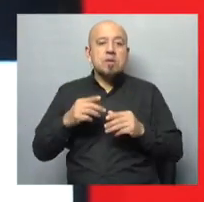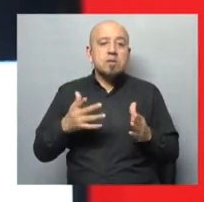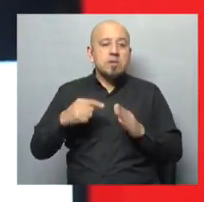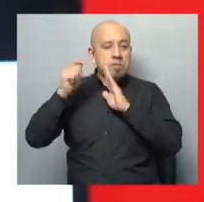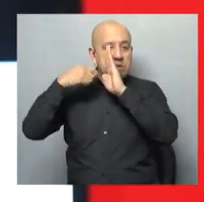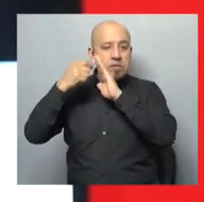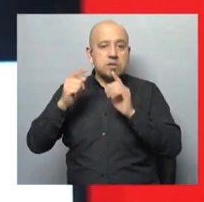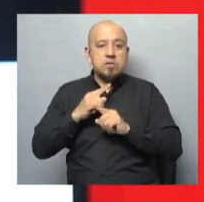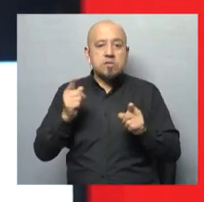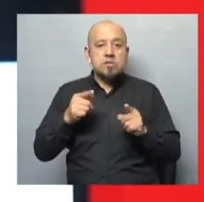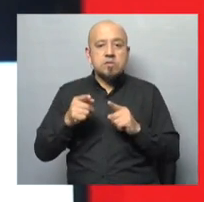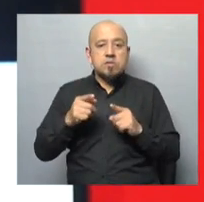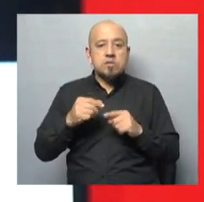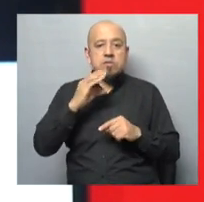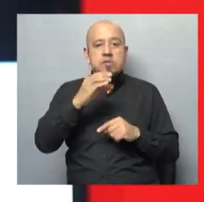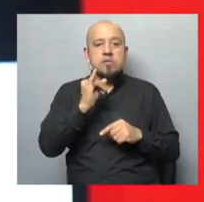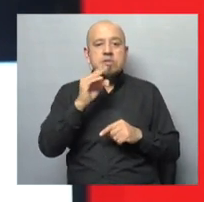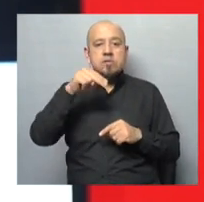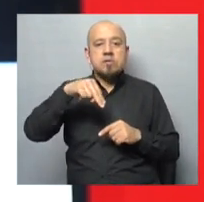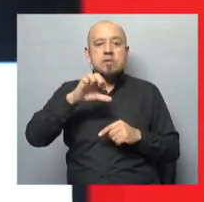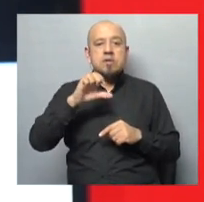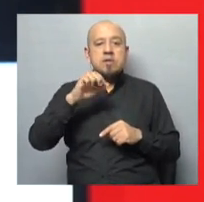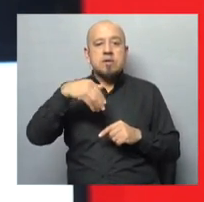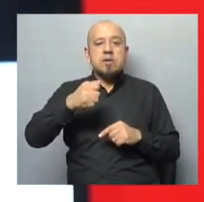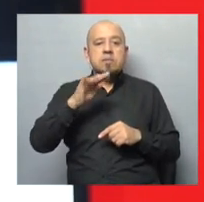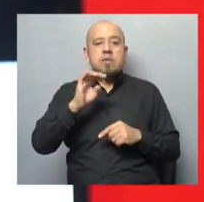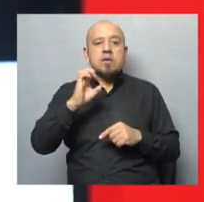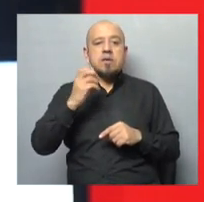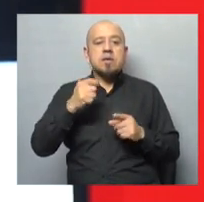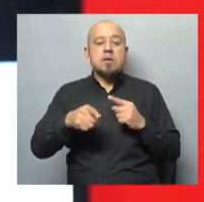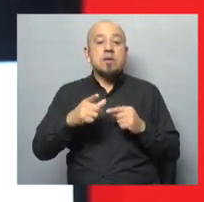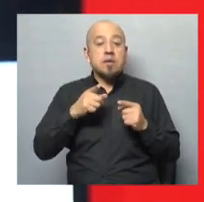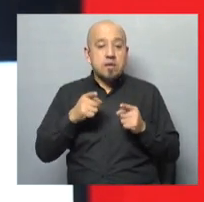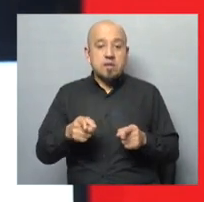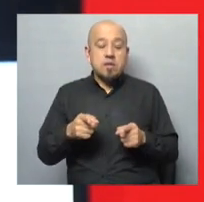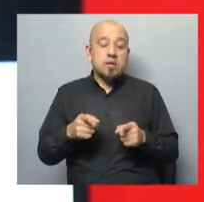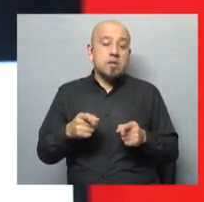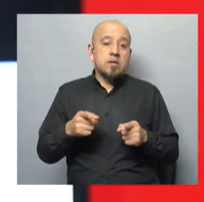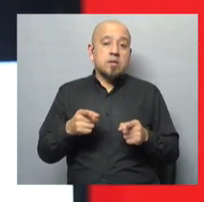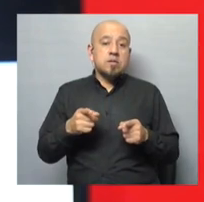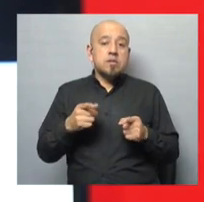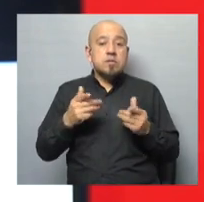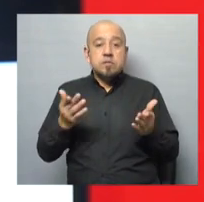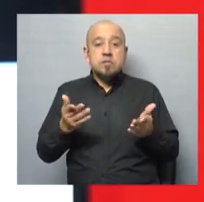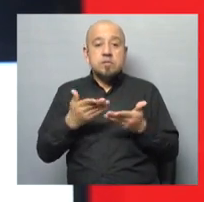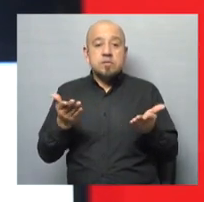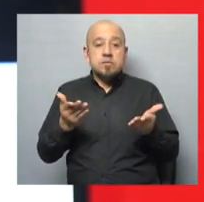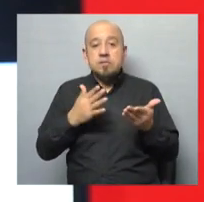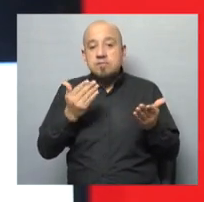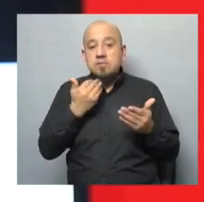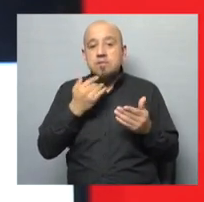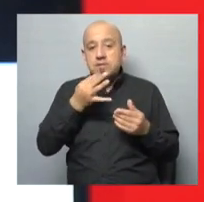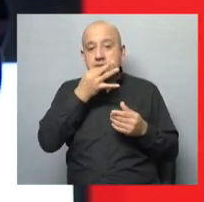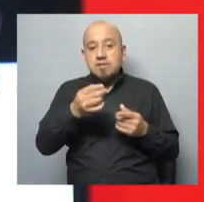pero para cinemáticas y este pero me enteré así y ya me perdí